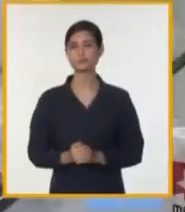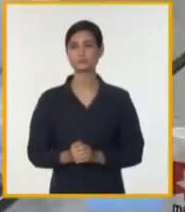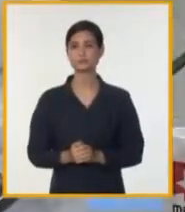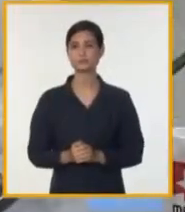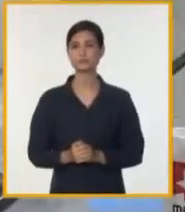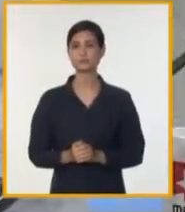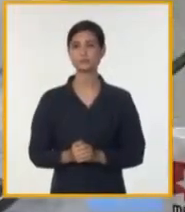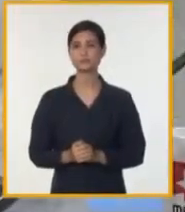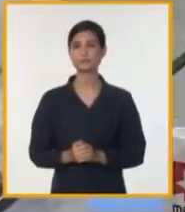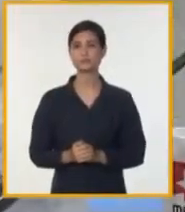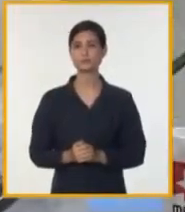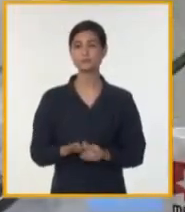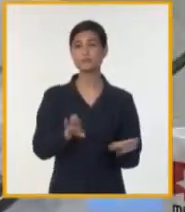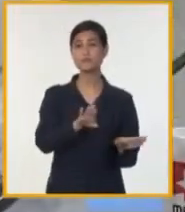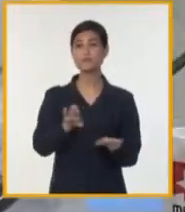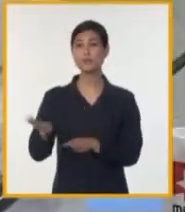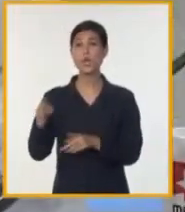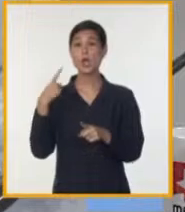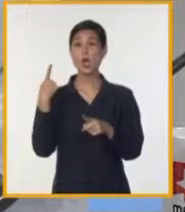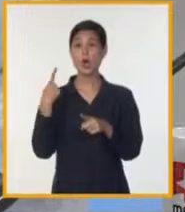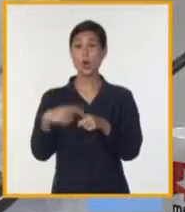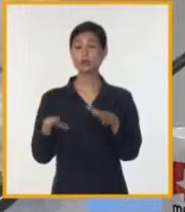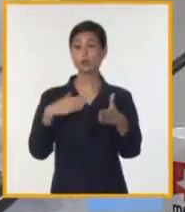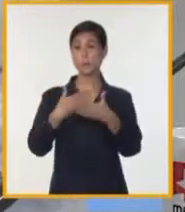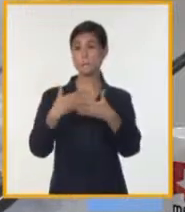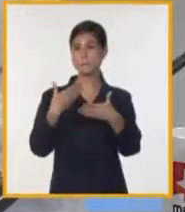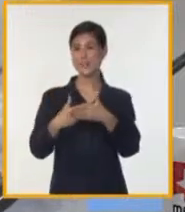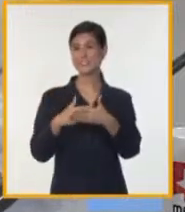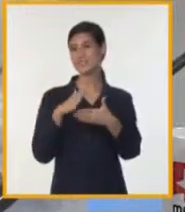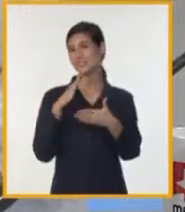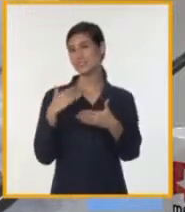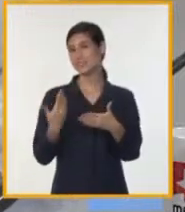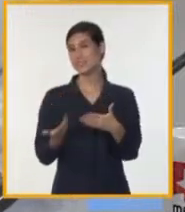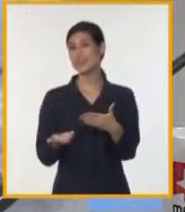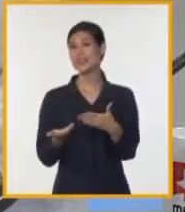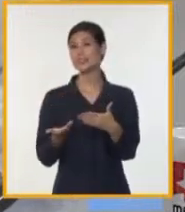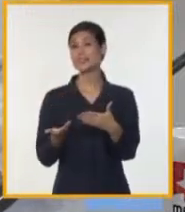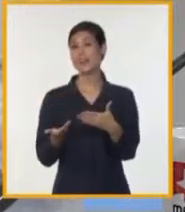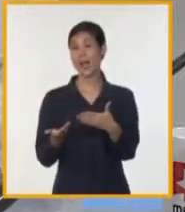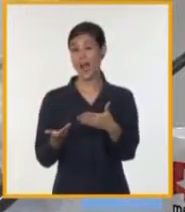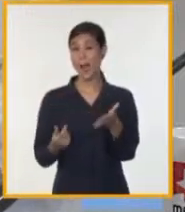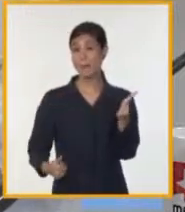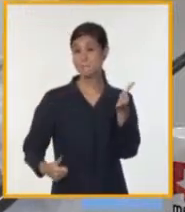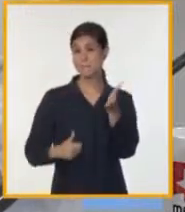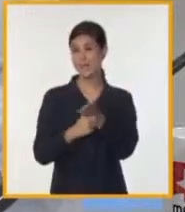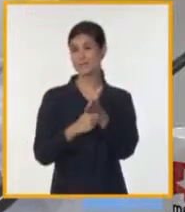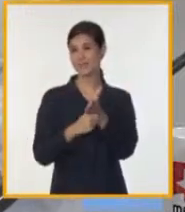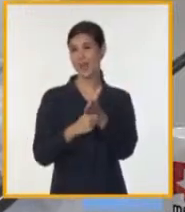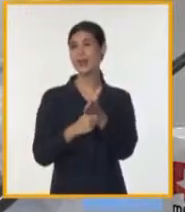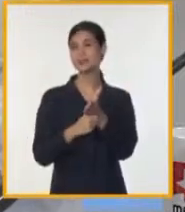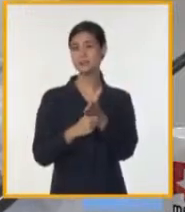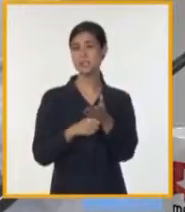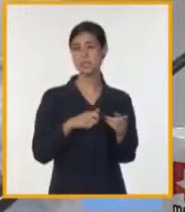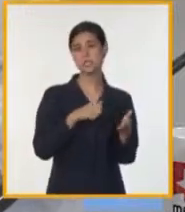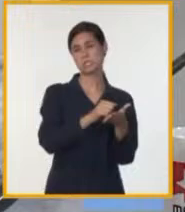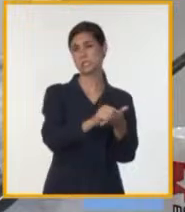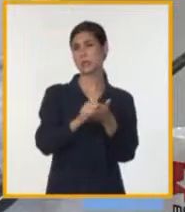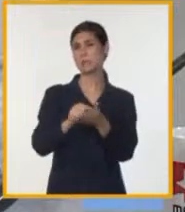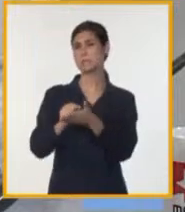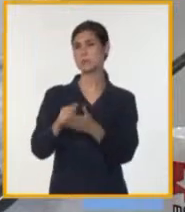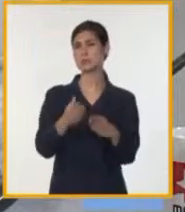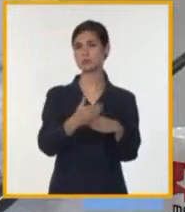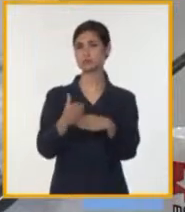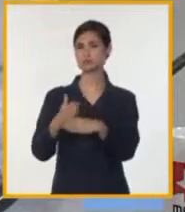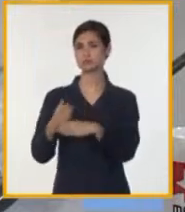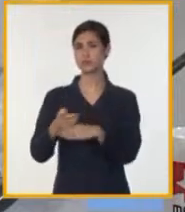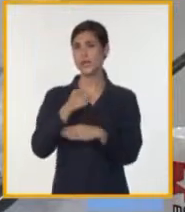de empresas, estamos hablando de empresas de venta de pasajes y de servicios generales. Aquí tenemos la empresa de viajeros,